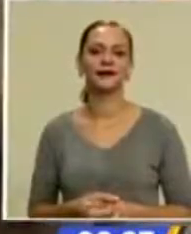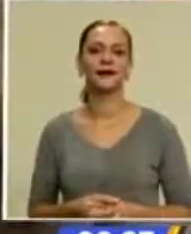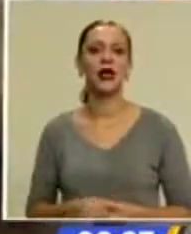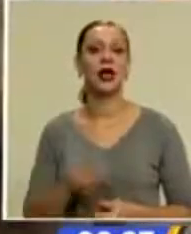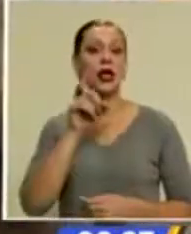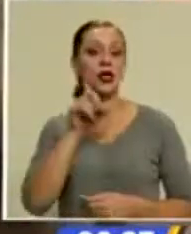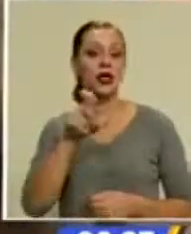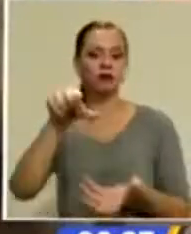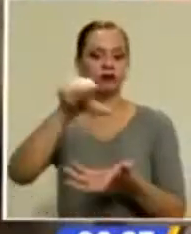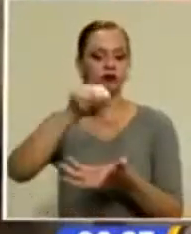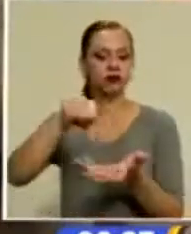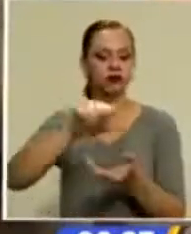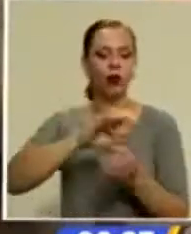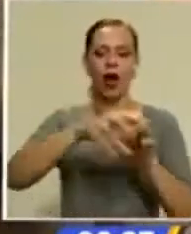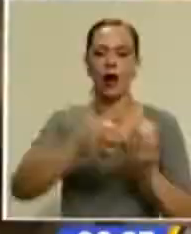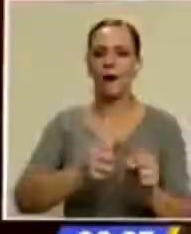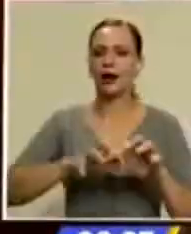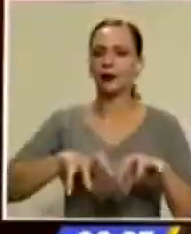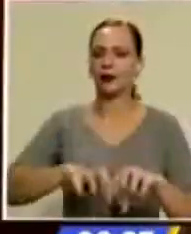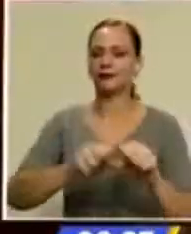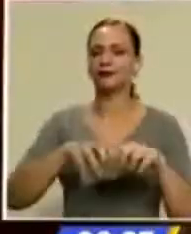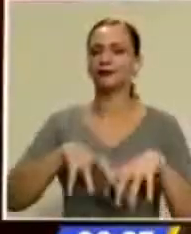¡Hay que echarle agua a la masa!